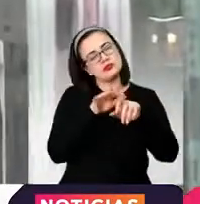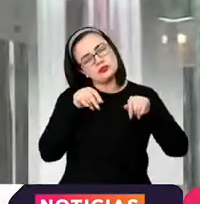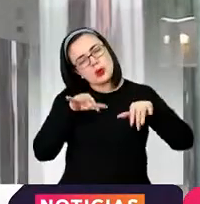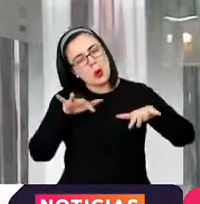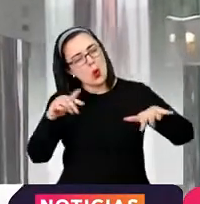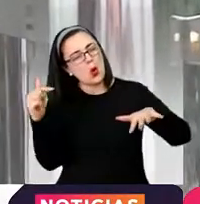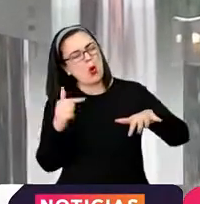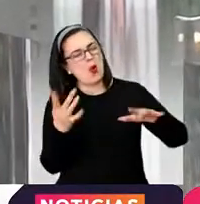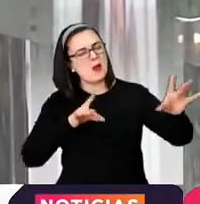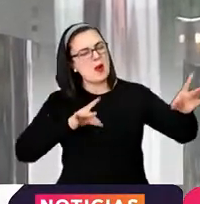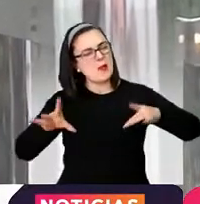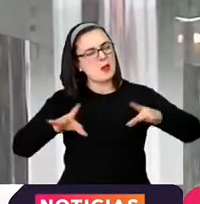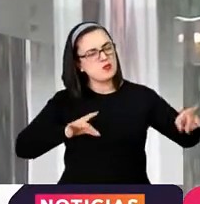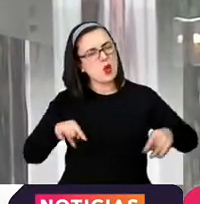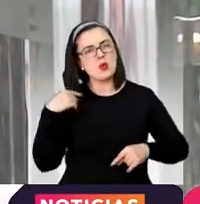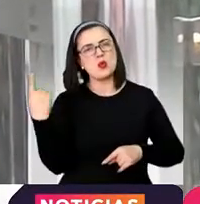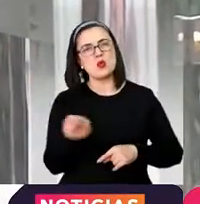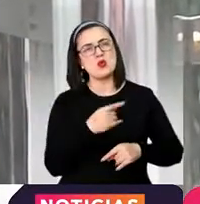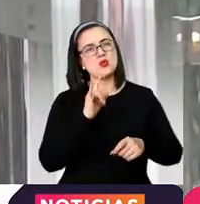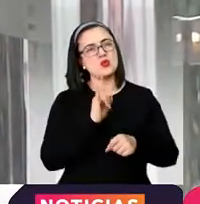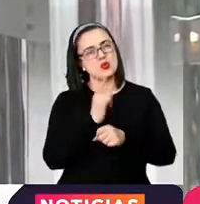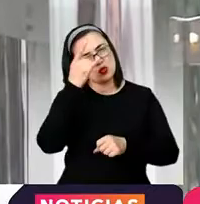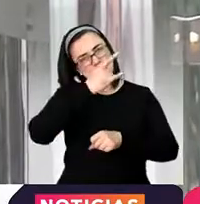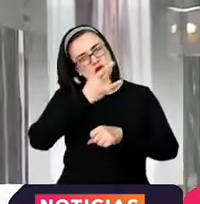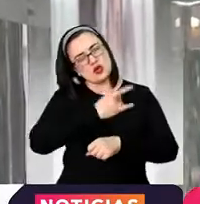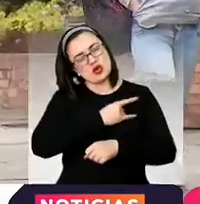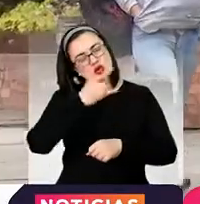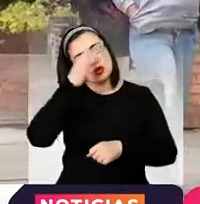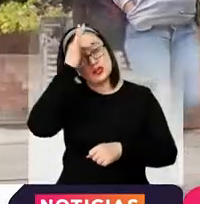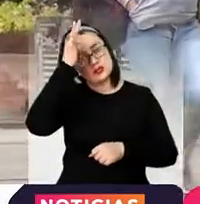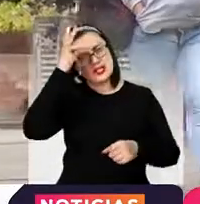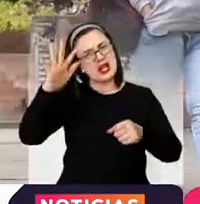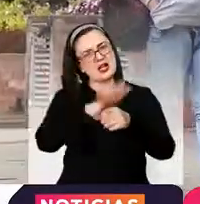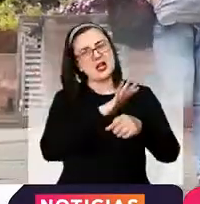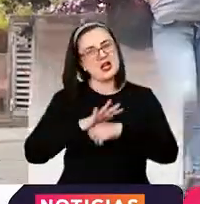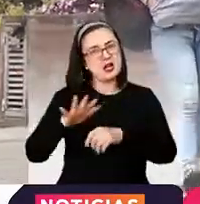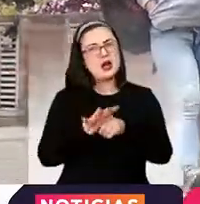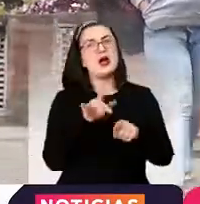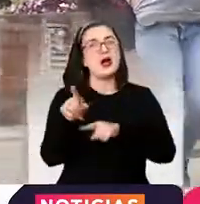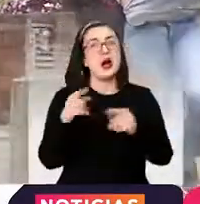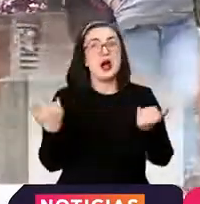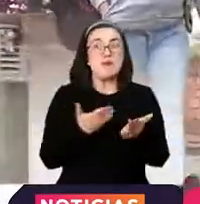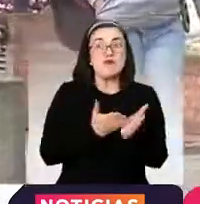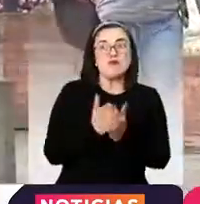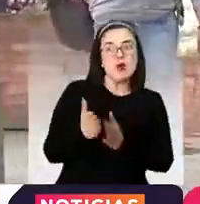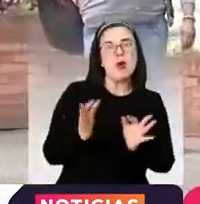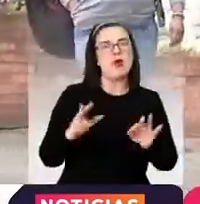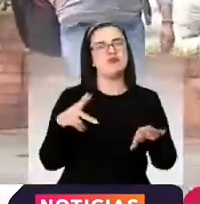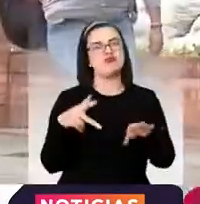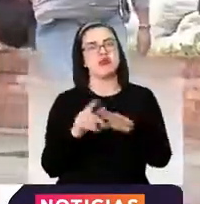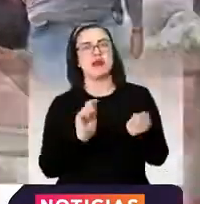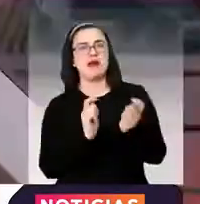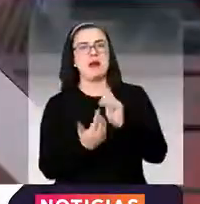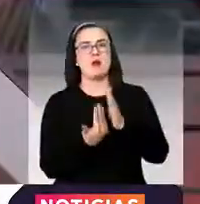de contagios y la ocupación hospitalaria y así determinar si las medidas actuales continúan o serán modificadas